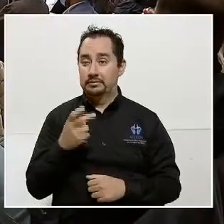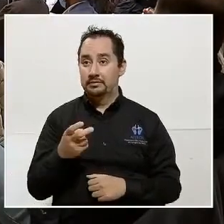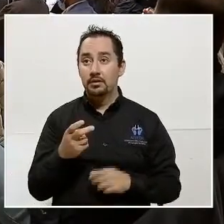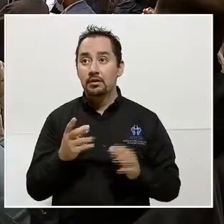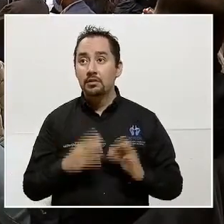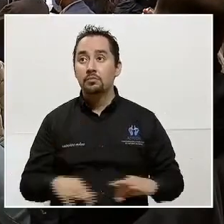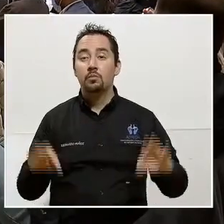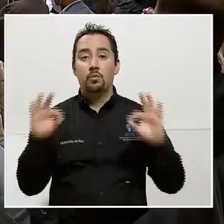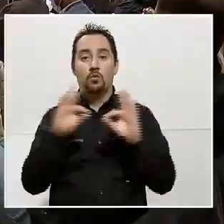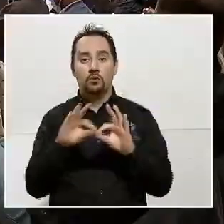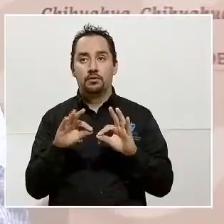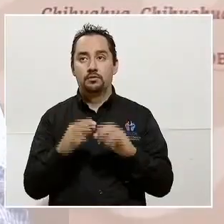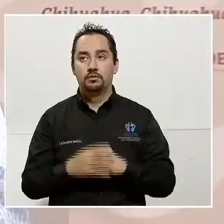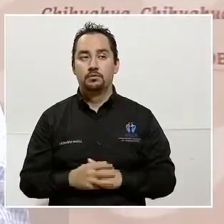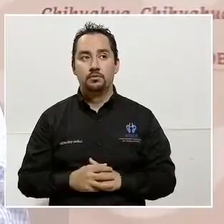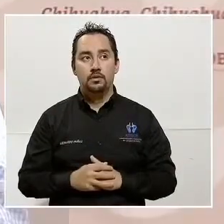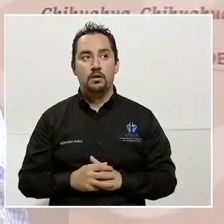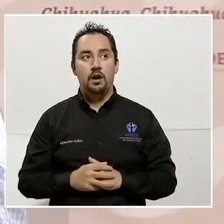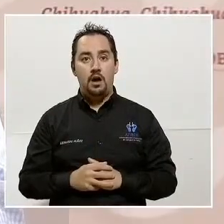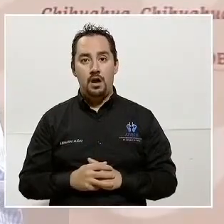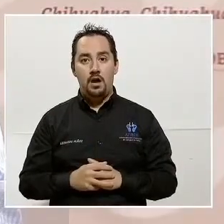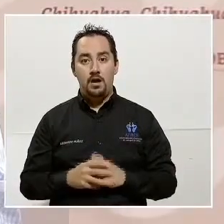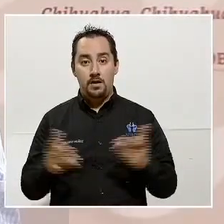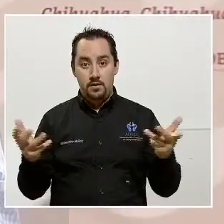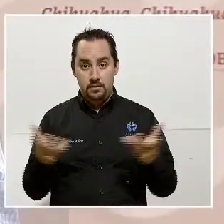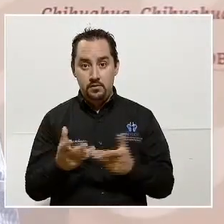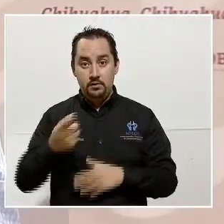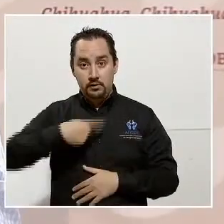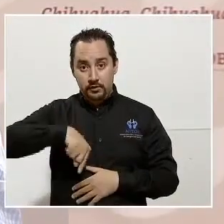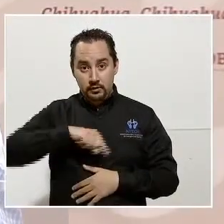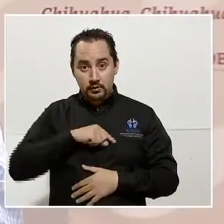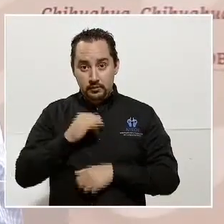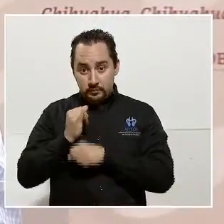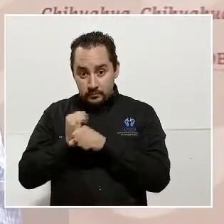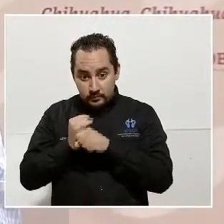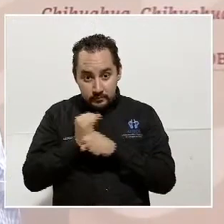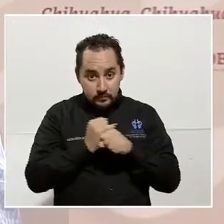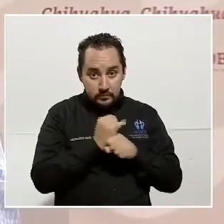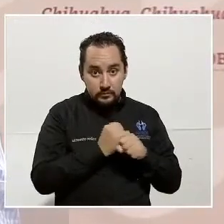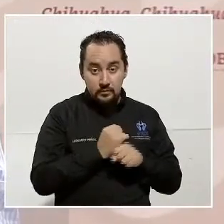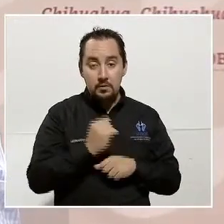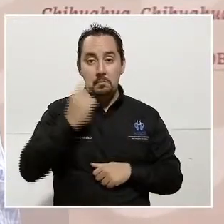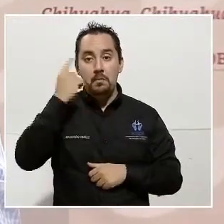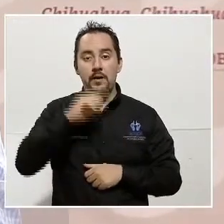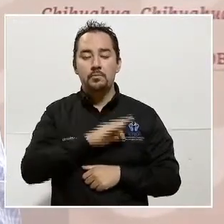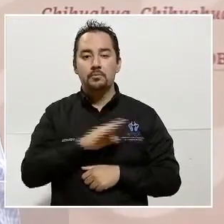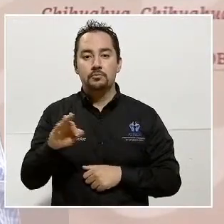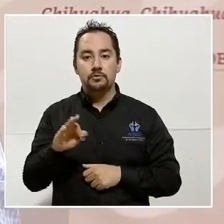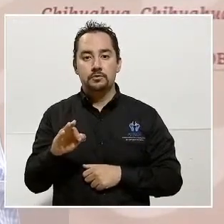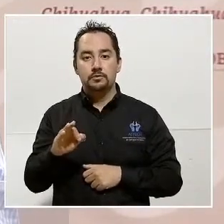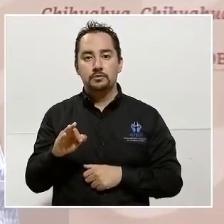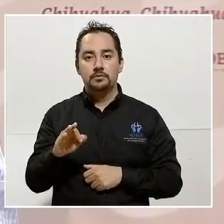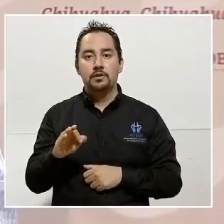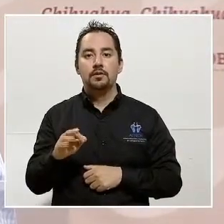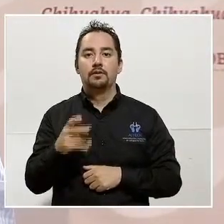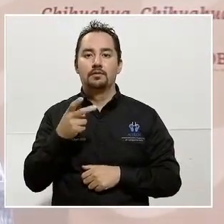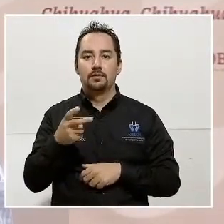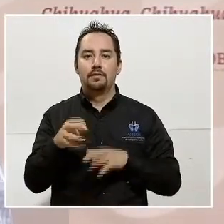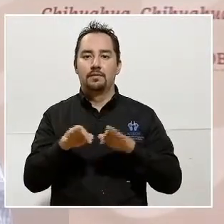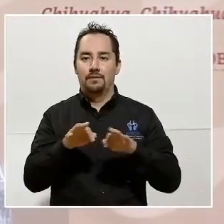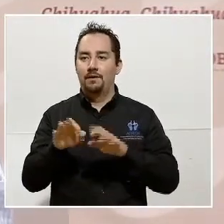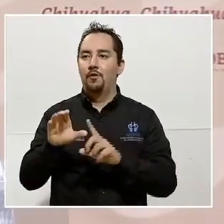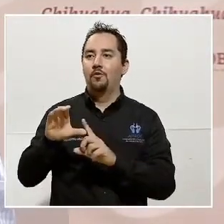fundamental que realizará nuestra investigación y para el trabajo de la comisión en